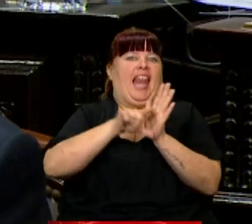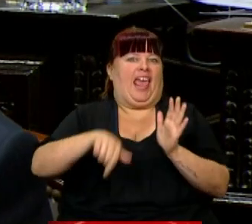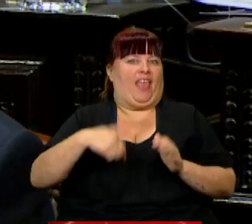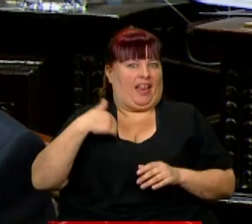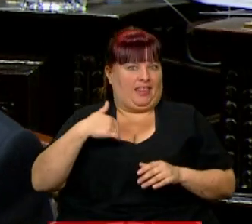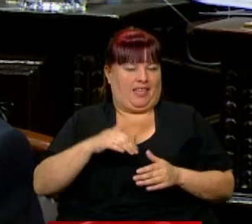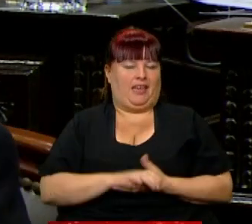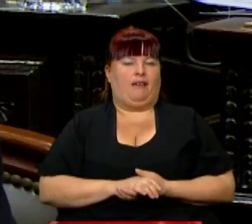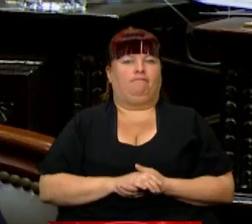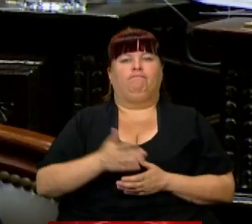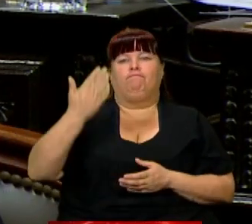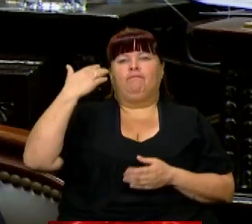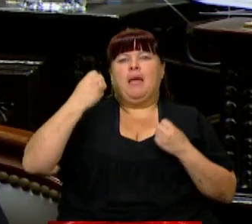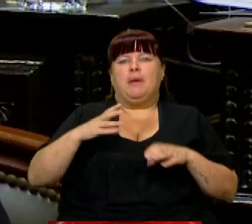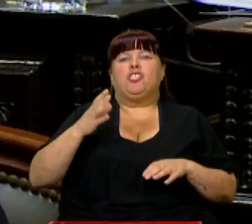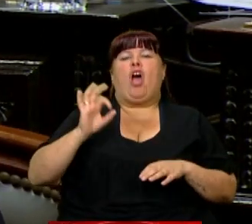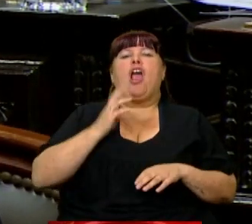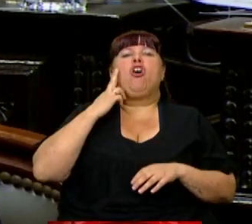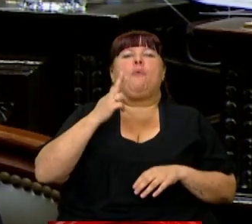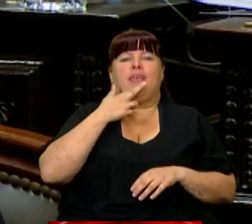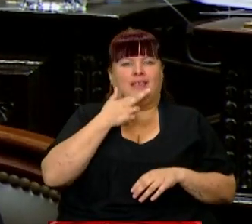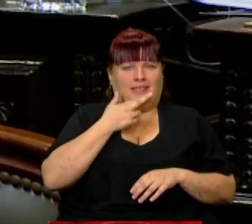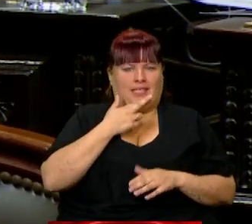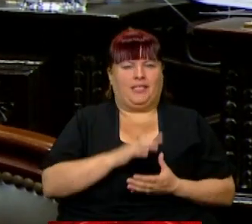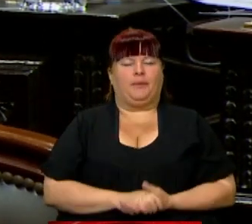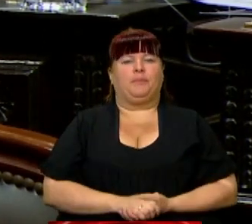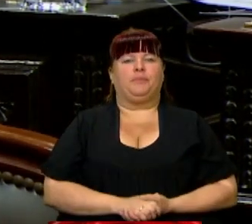leyes desde el 2017.